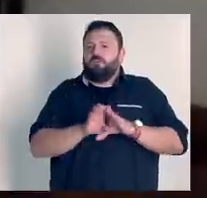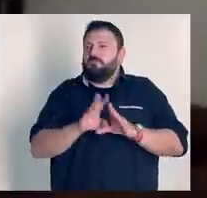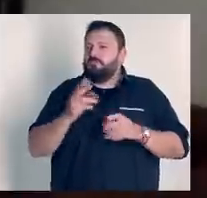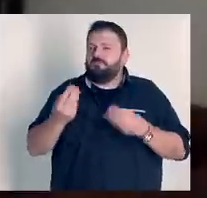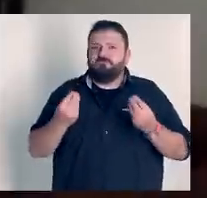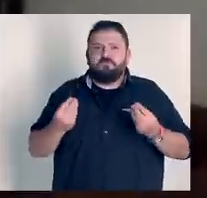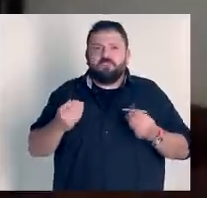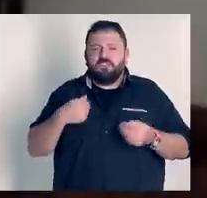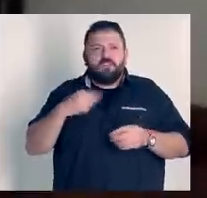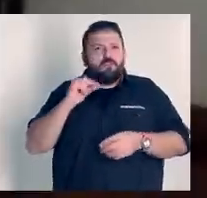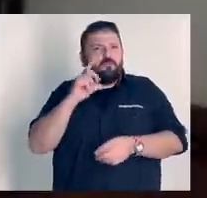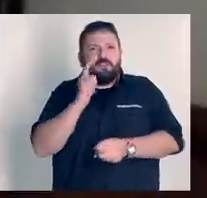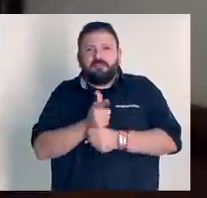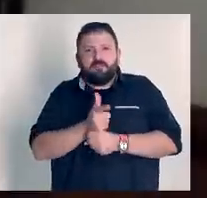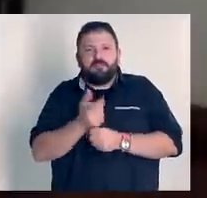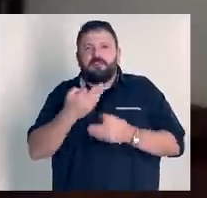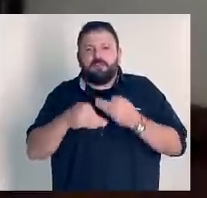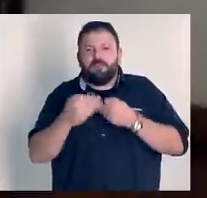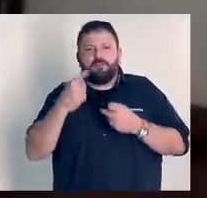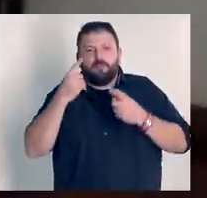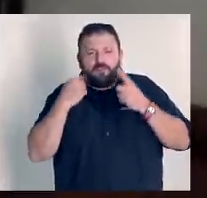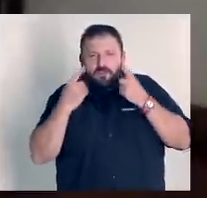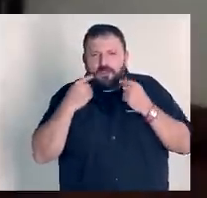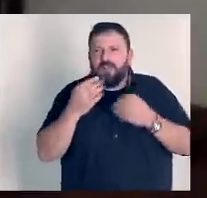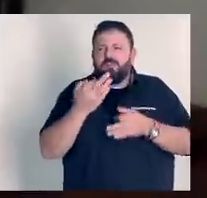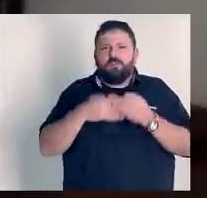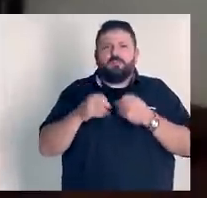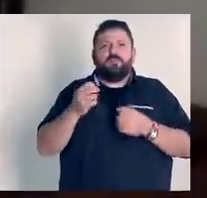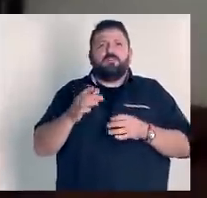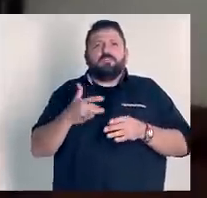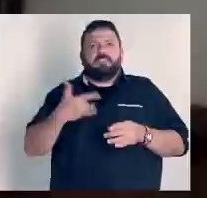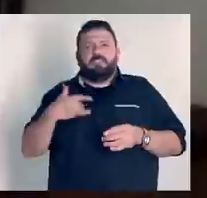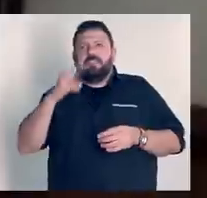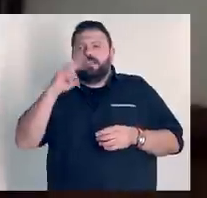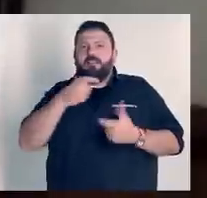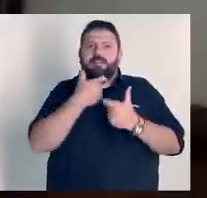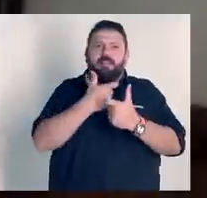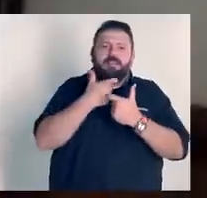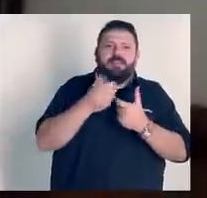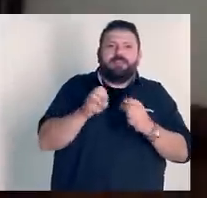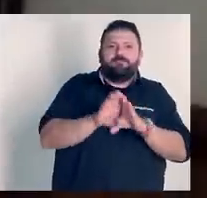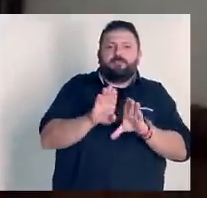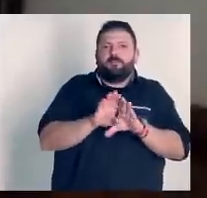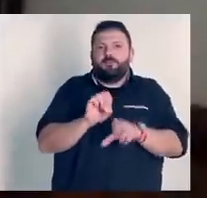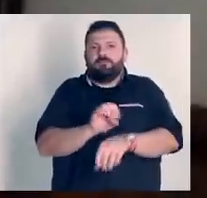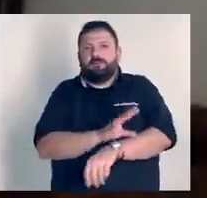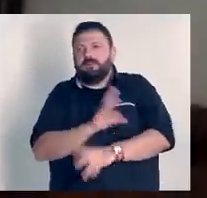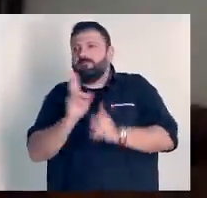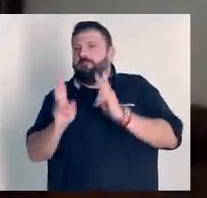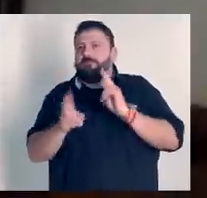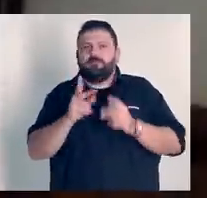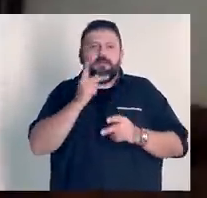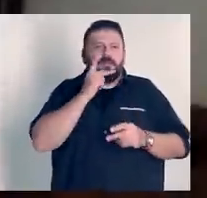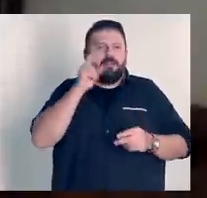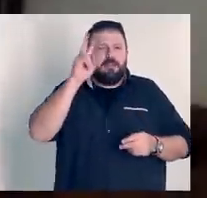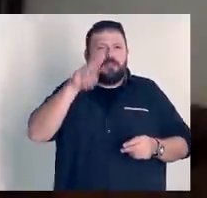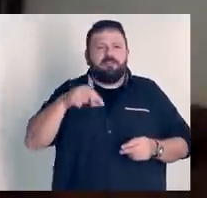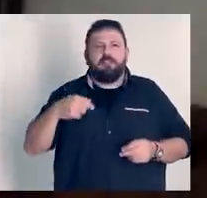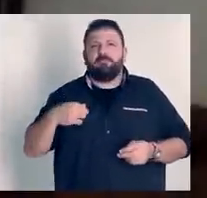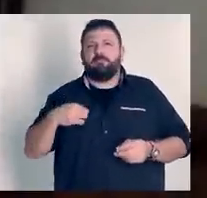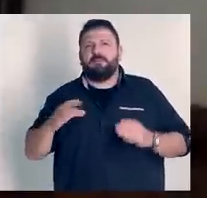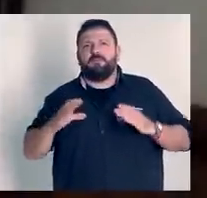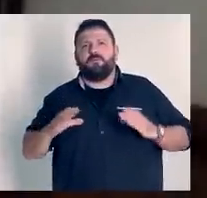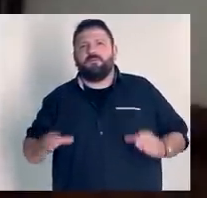sin darme cuenta de estar llorando y triste todo el día, empecé a reírme, empecé a conversar, empecé a sentirme viva, empecé a